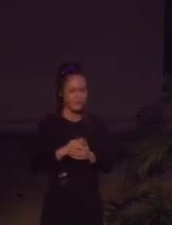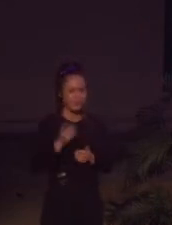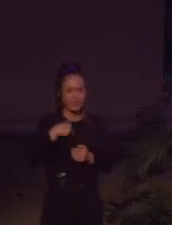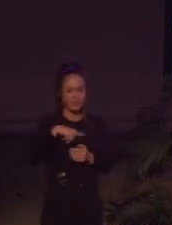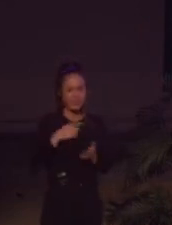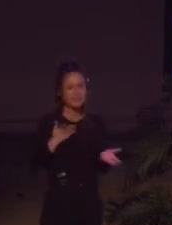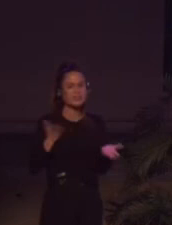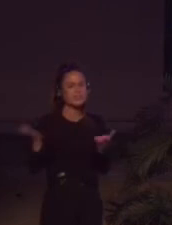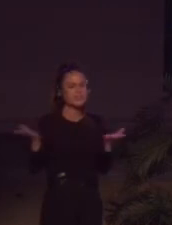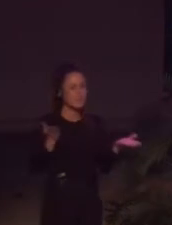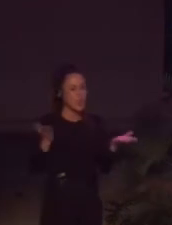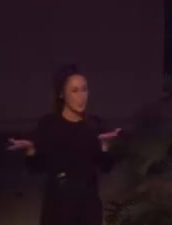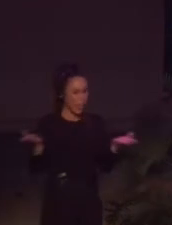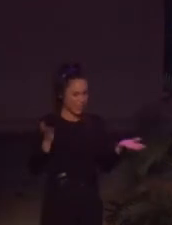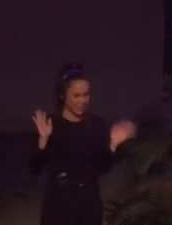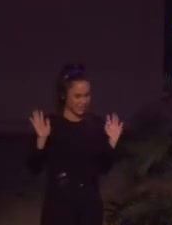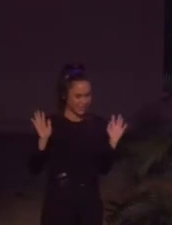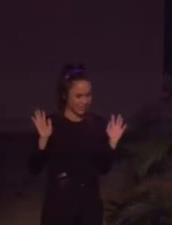queremos cuestionar, ¿no?